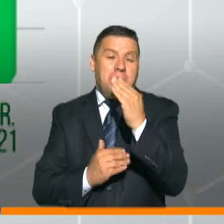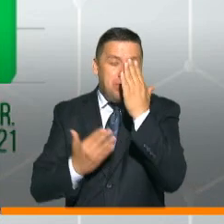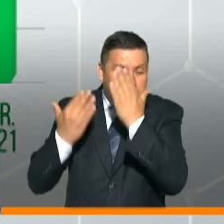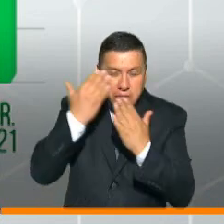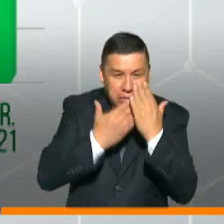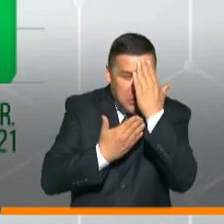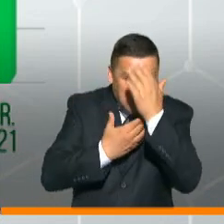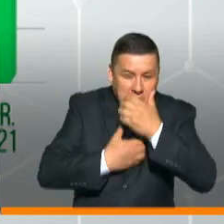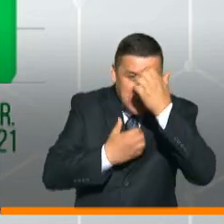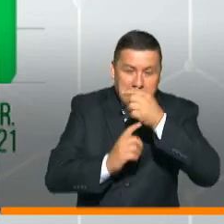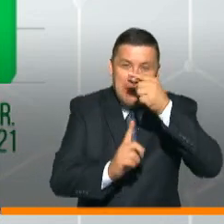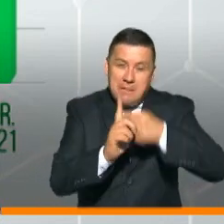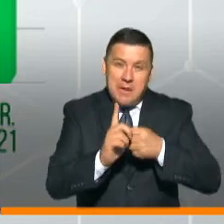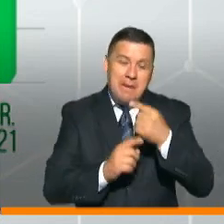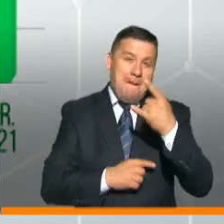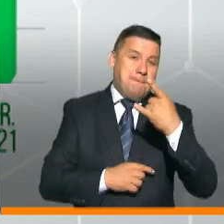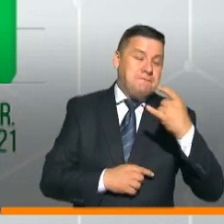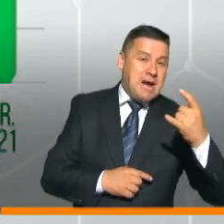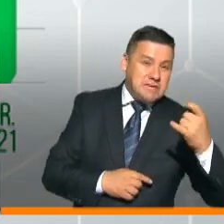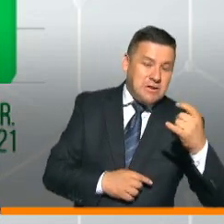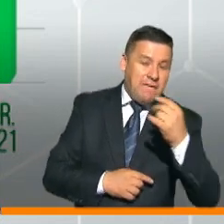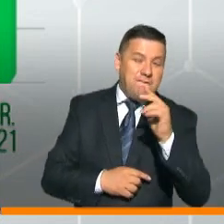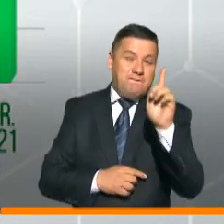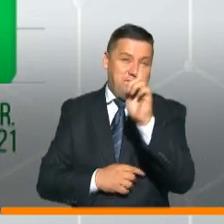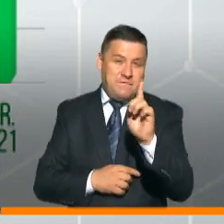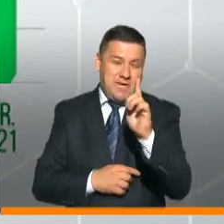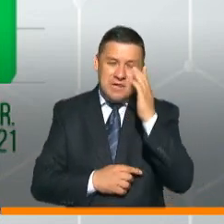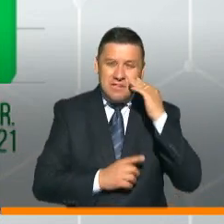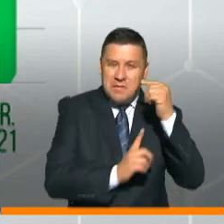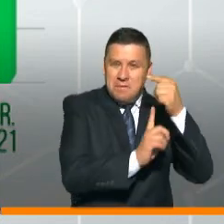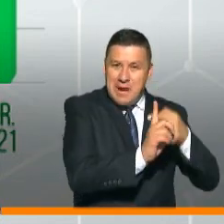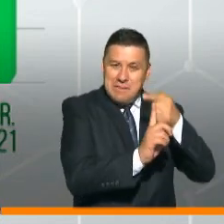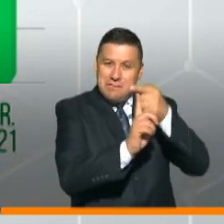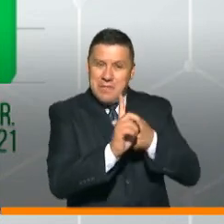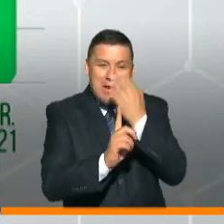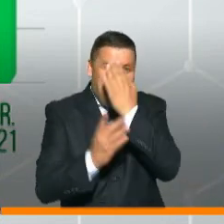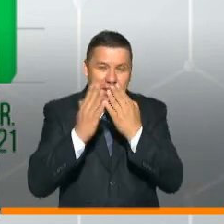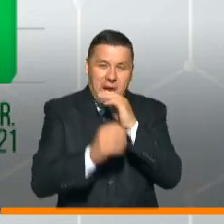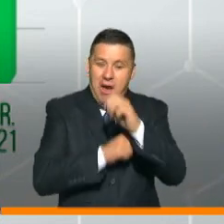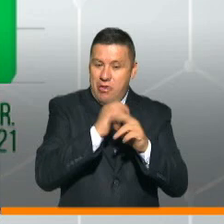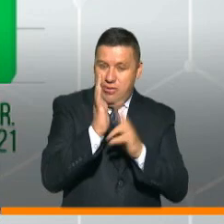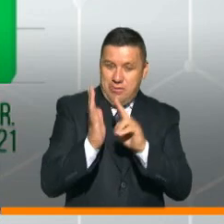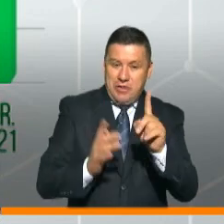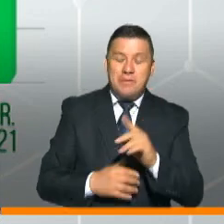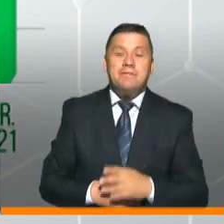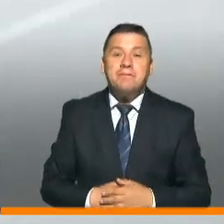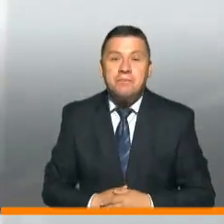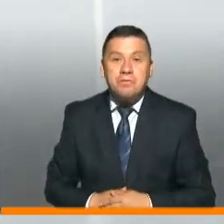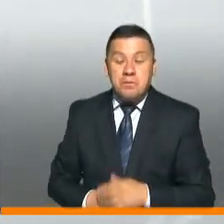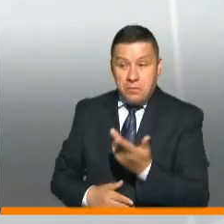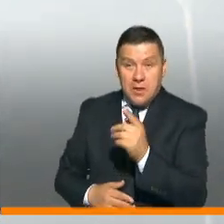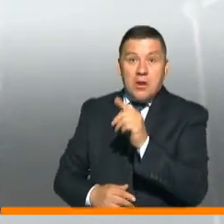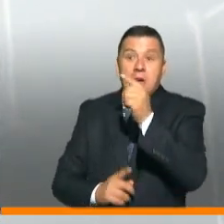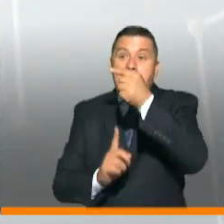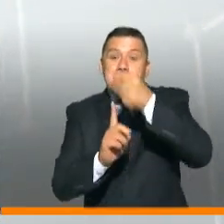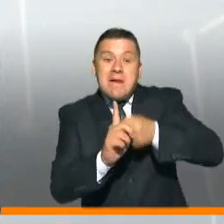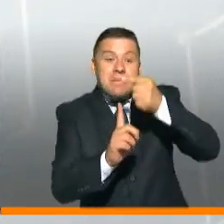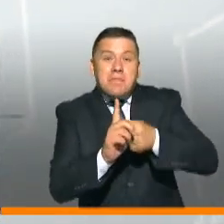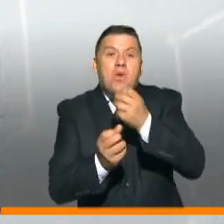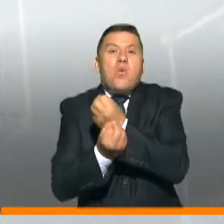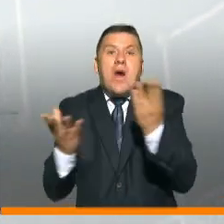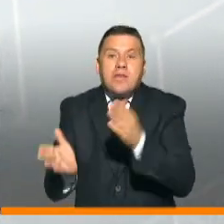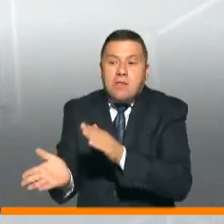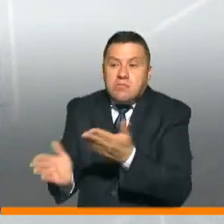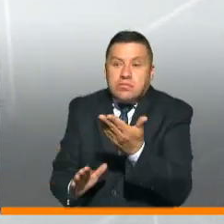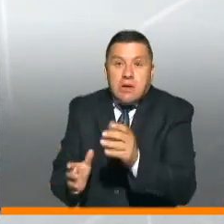pruebas procesadas en los meses de marzo y febrero pasados de este año 2021. En cuanto a recuperados por mes, en el